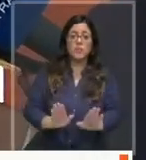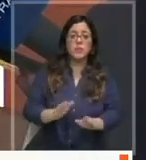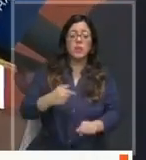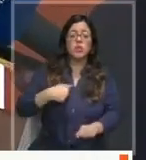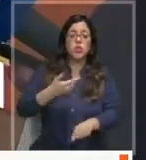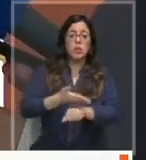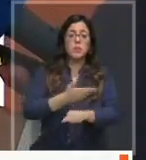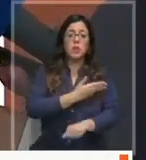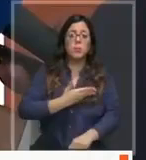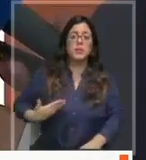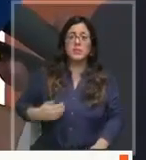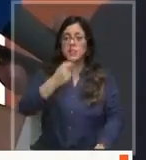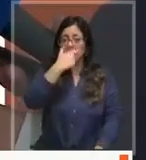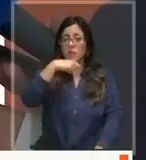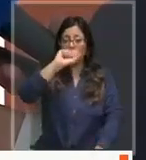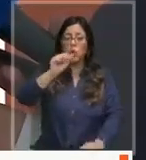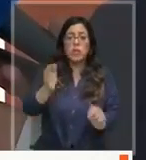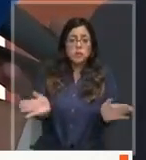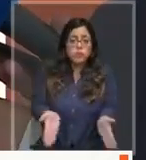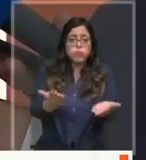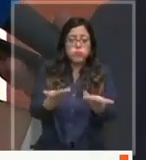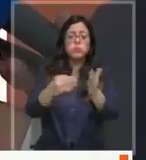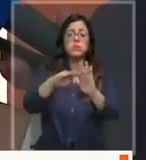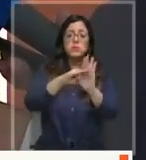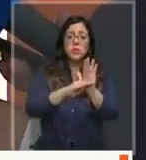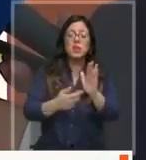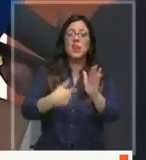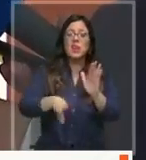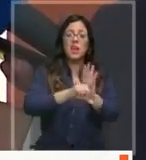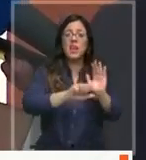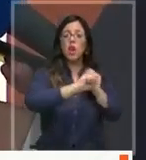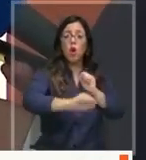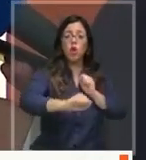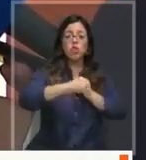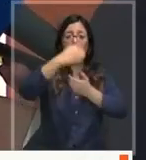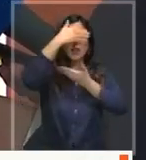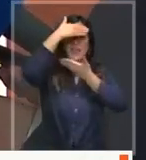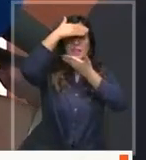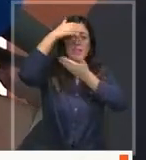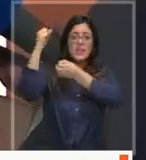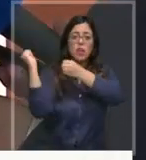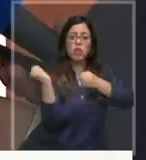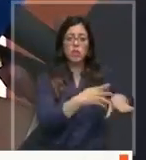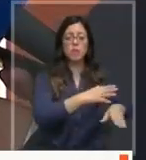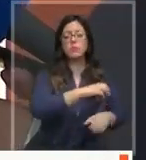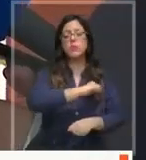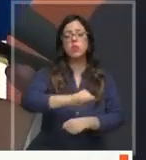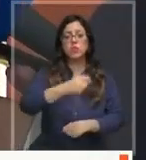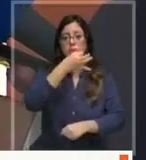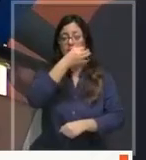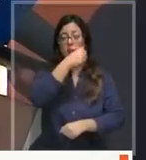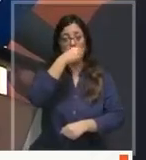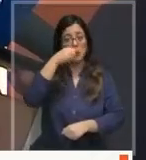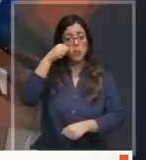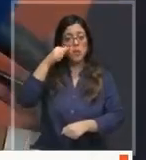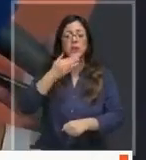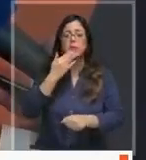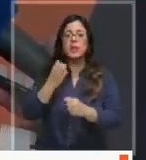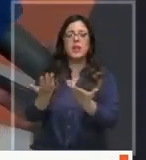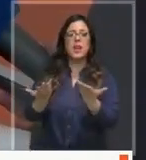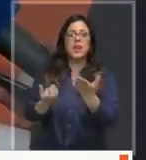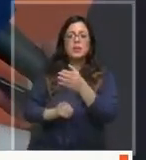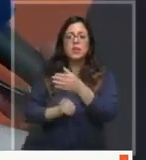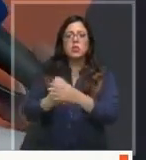pido al presidente por el que impulse esa agenda la ley contra el terrorismo la ley contra el narcotráfico la modernización de carabineros